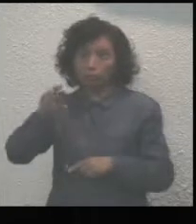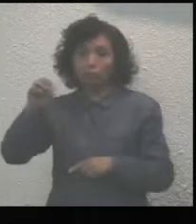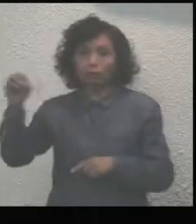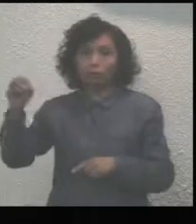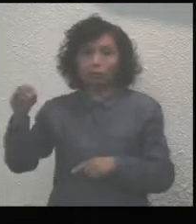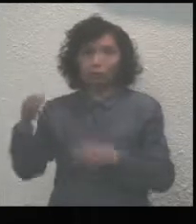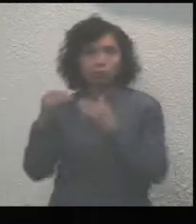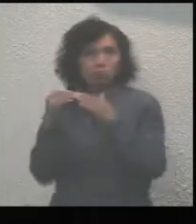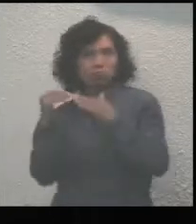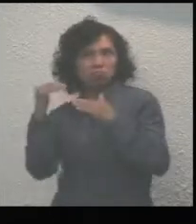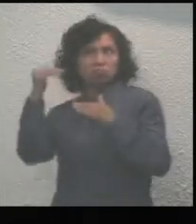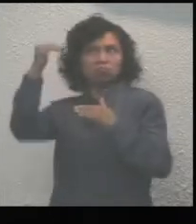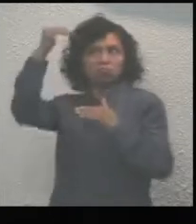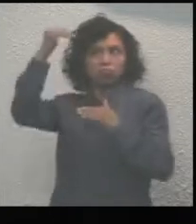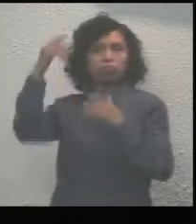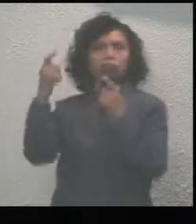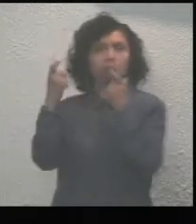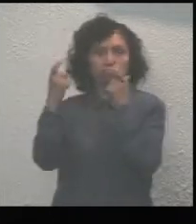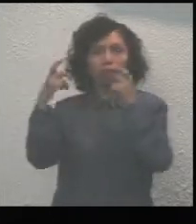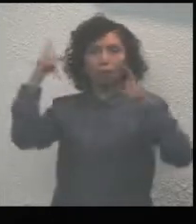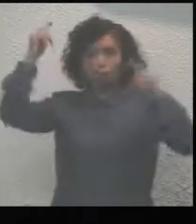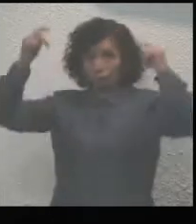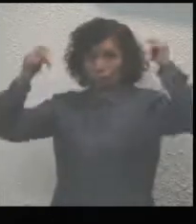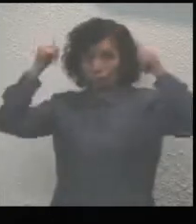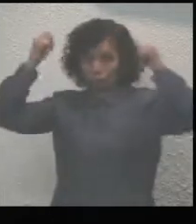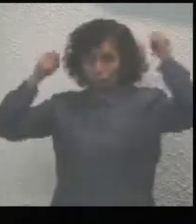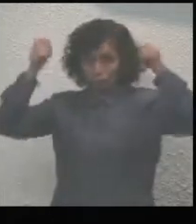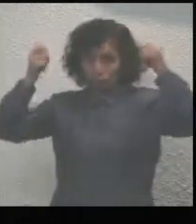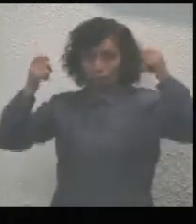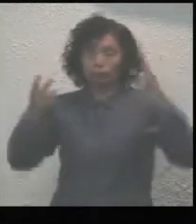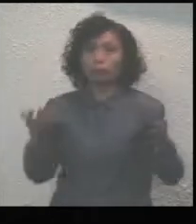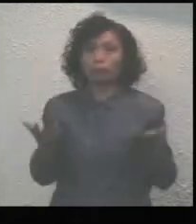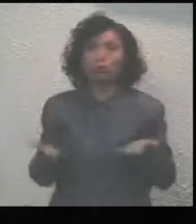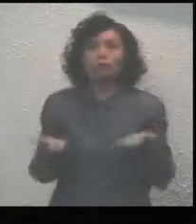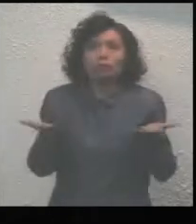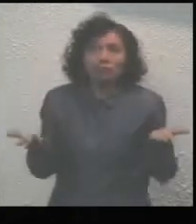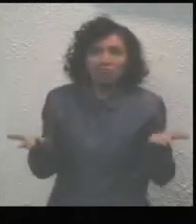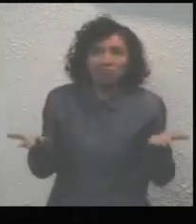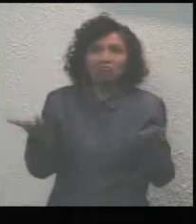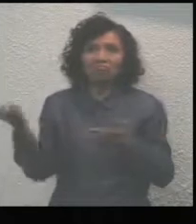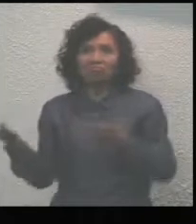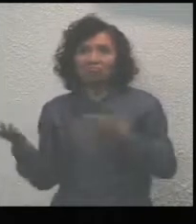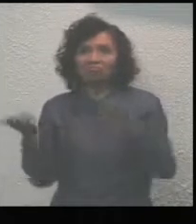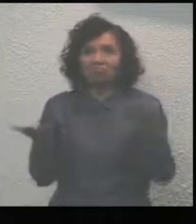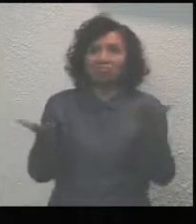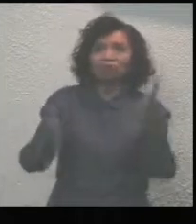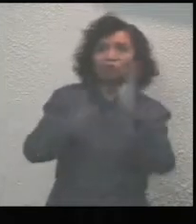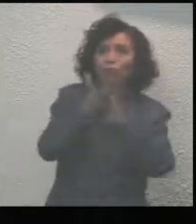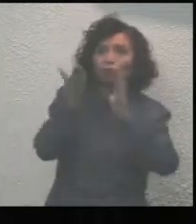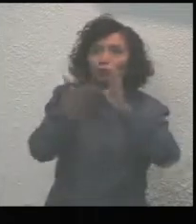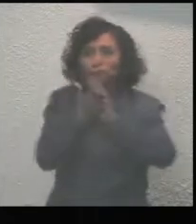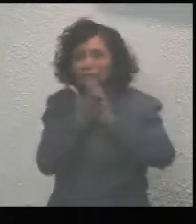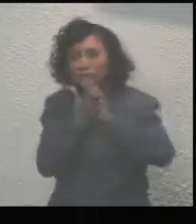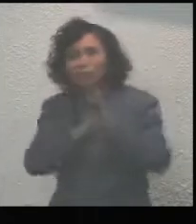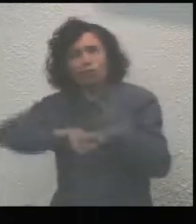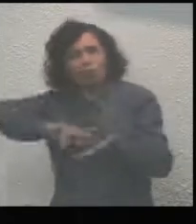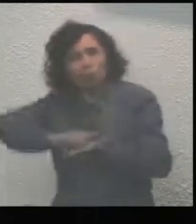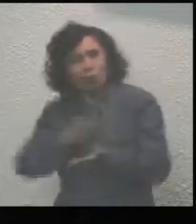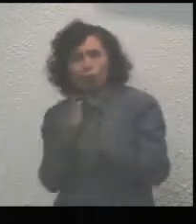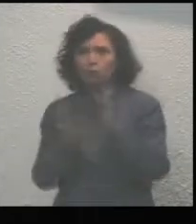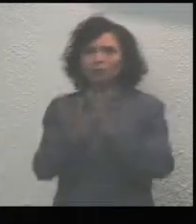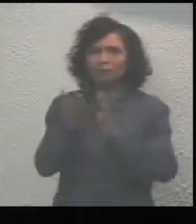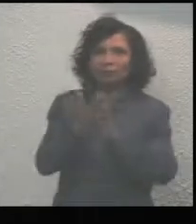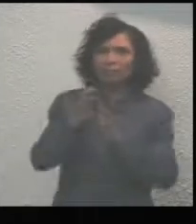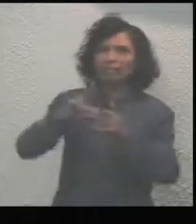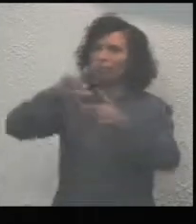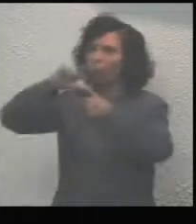un gigante económico del turismo. A todas ellas les ha tocado construir y reconstruir después de